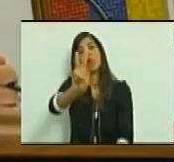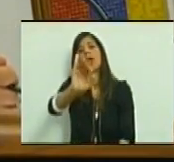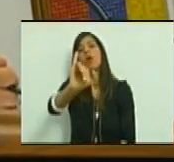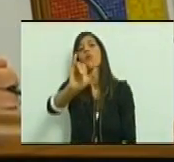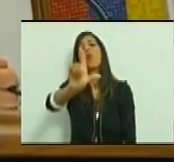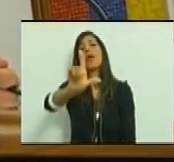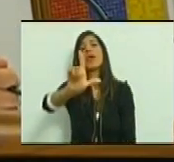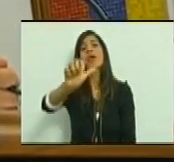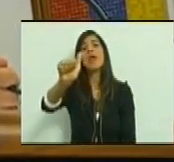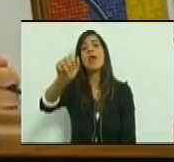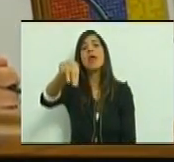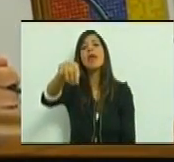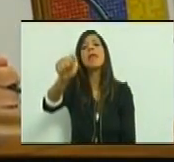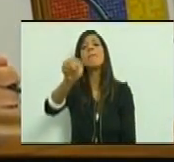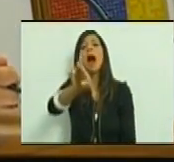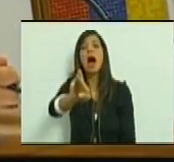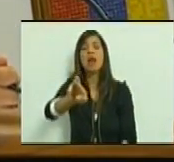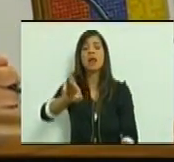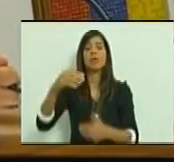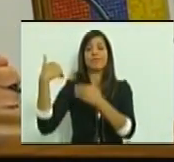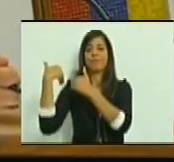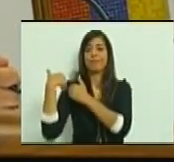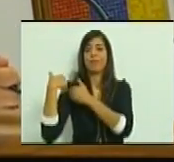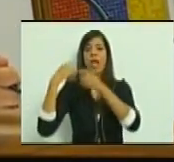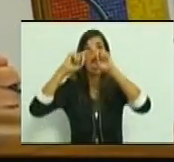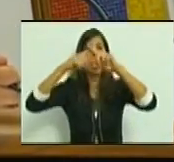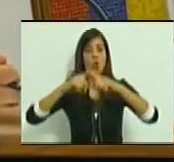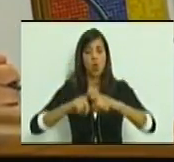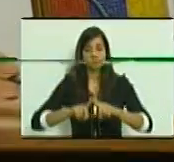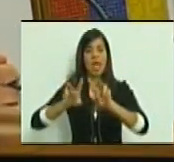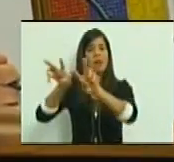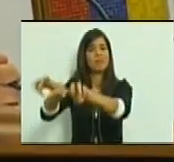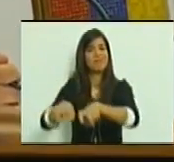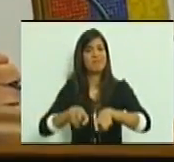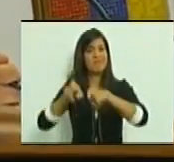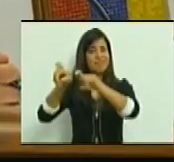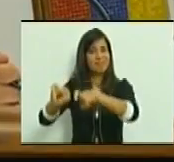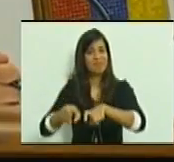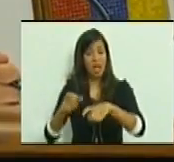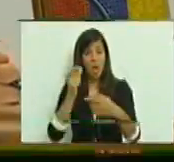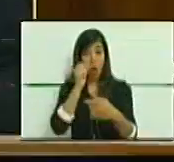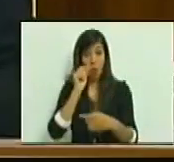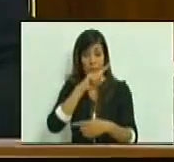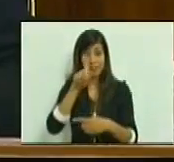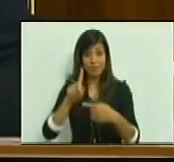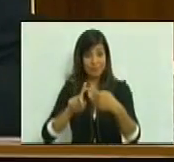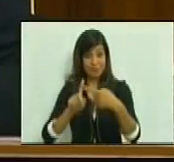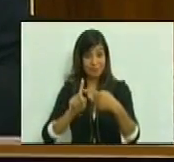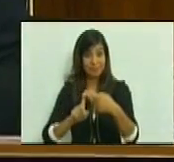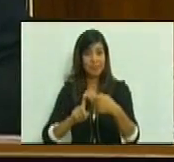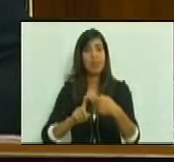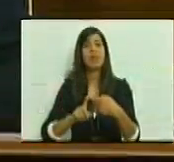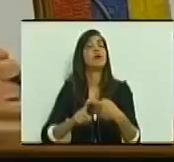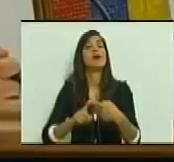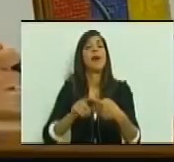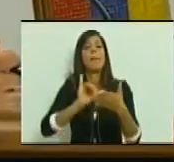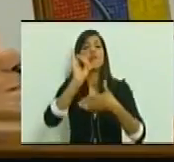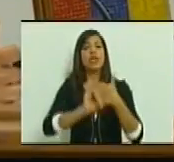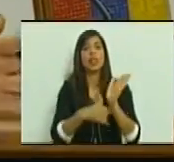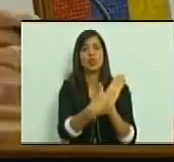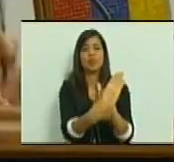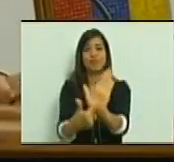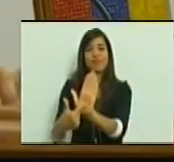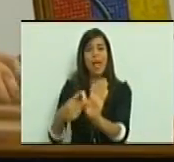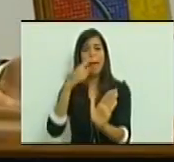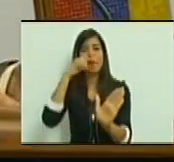Soteldo, vicepresidente sectorial del área económica del gobierno bolivariano del presidente Nicolás Maduro Moro. Es